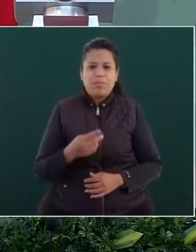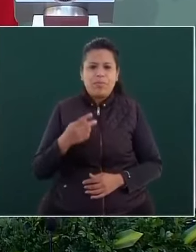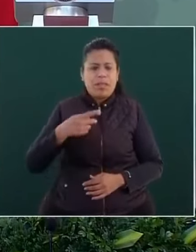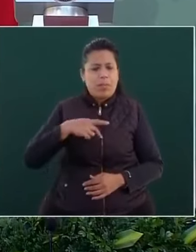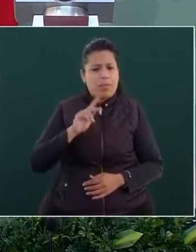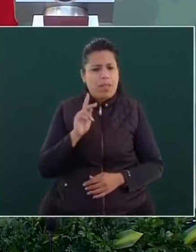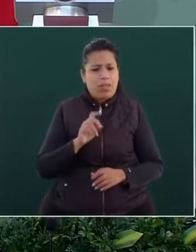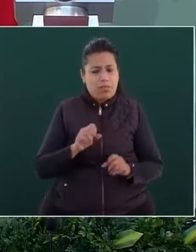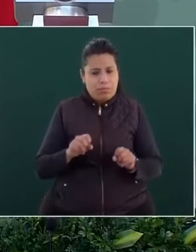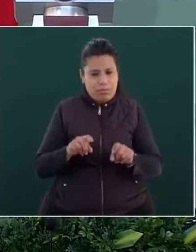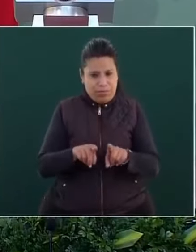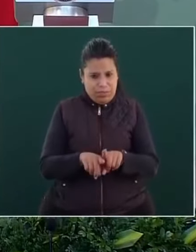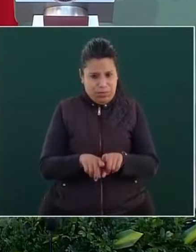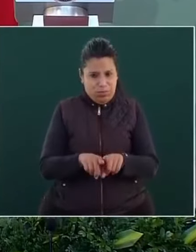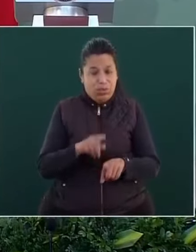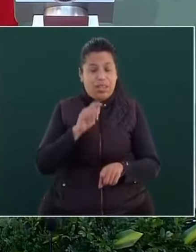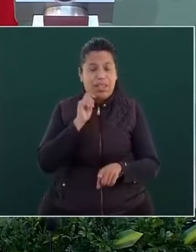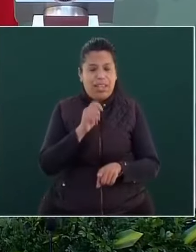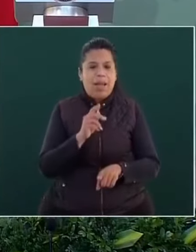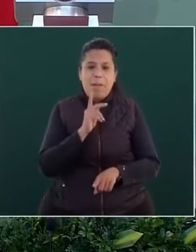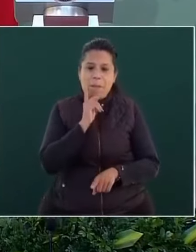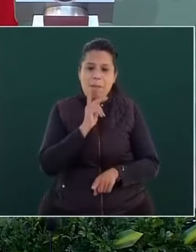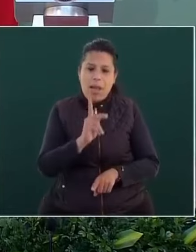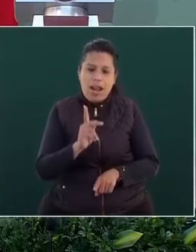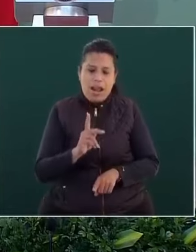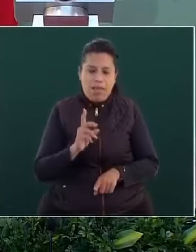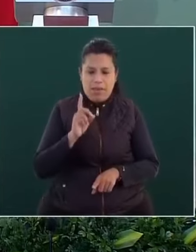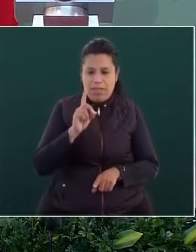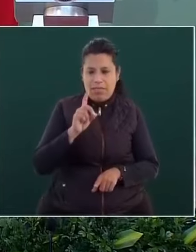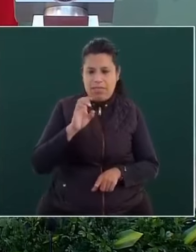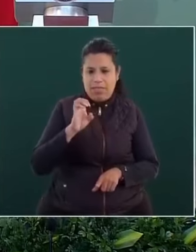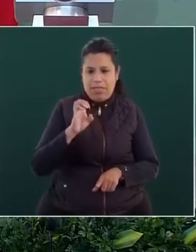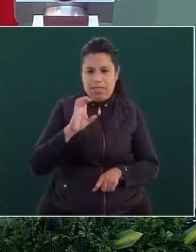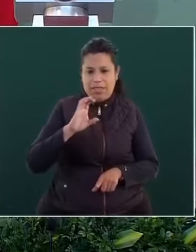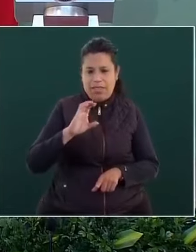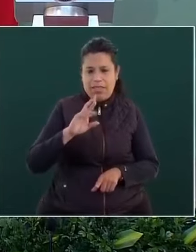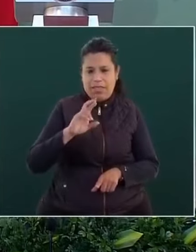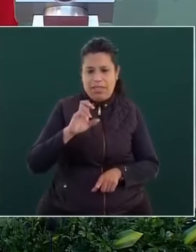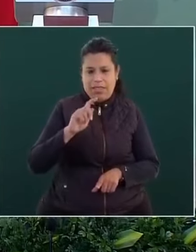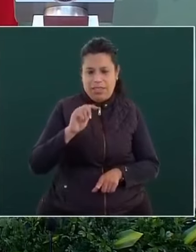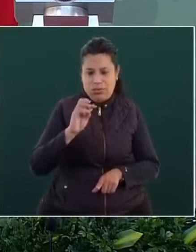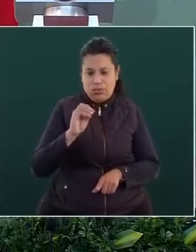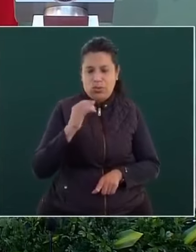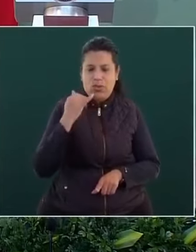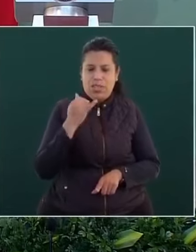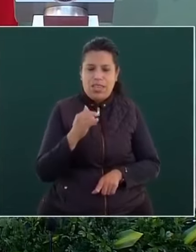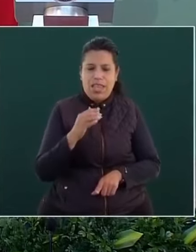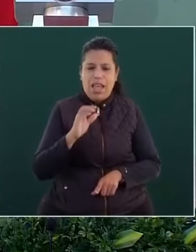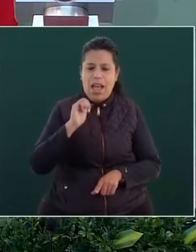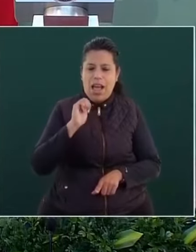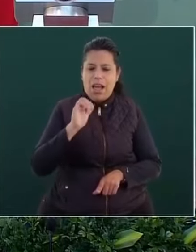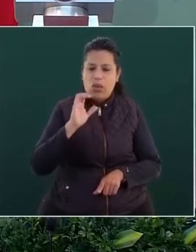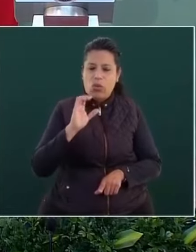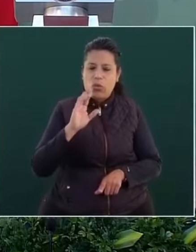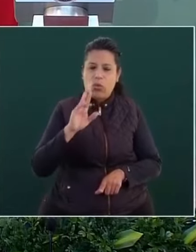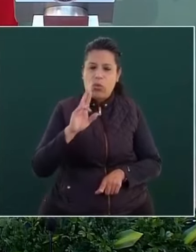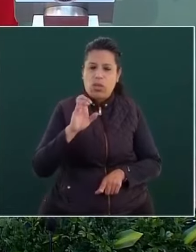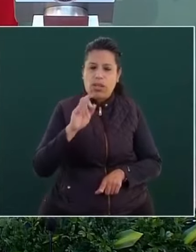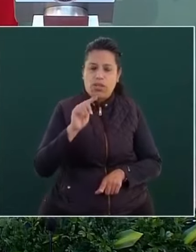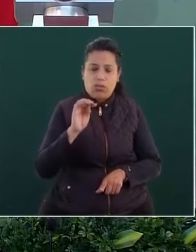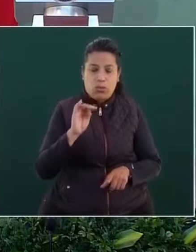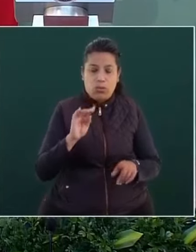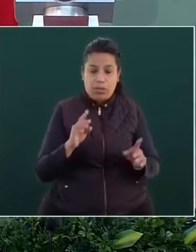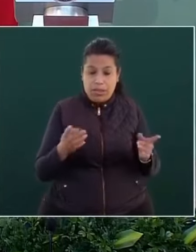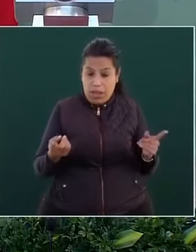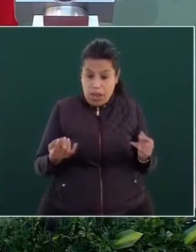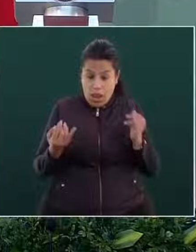tribunal colegiado le otorgó el amparo, con efectos limitados pero sentando precedentes para la defensa de su libertad de expresión. La sentencia